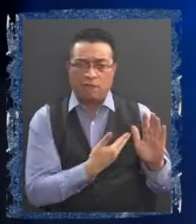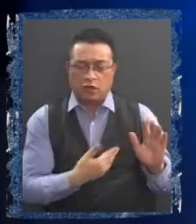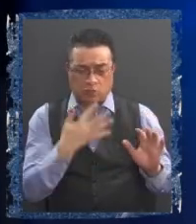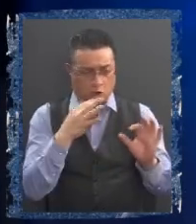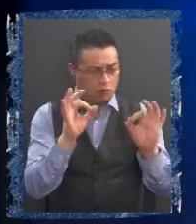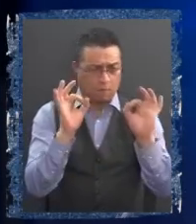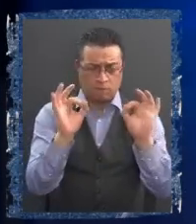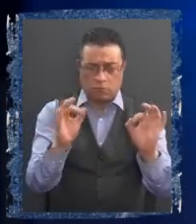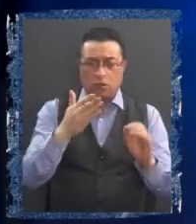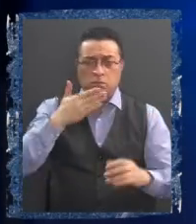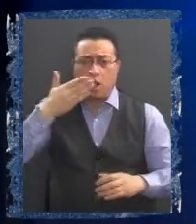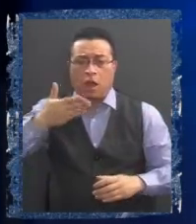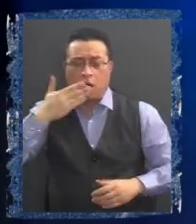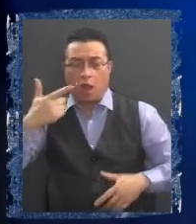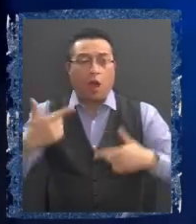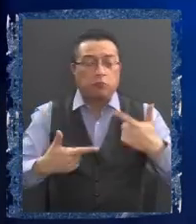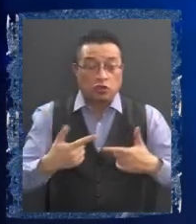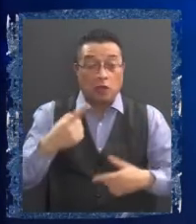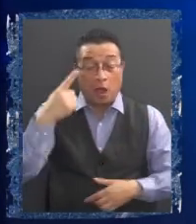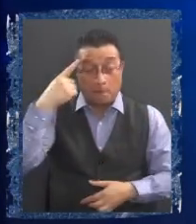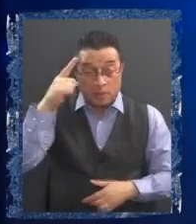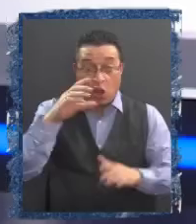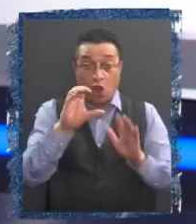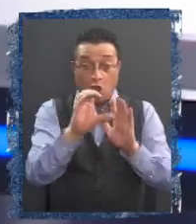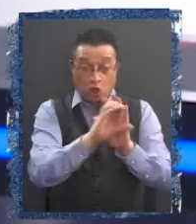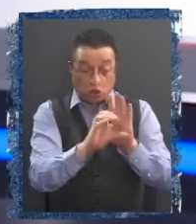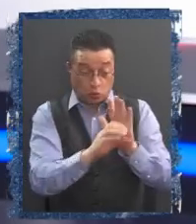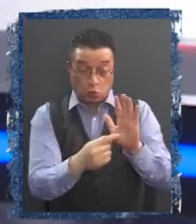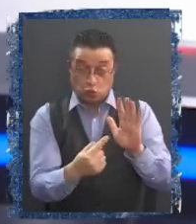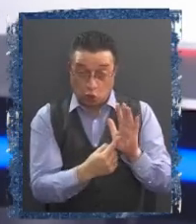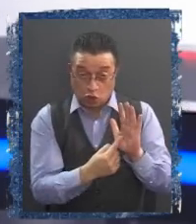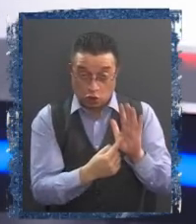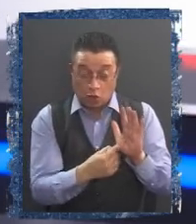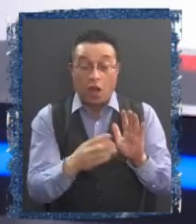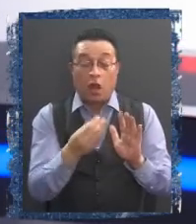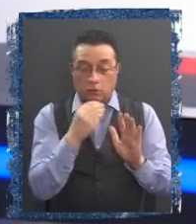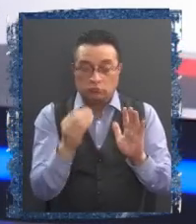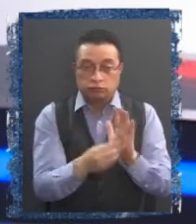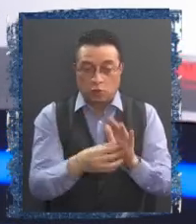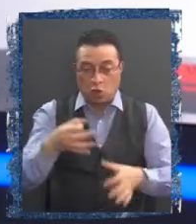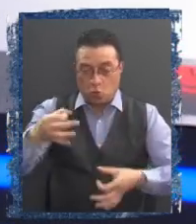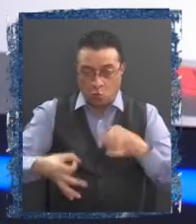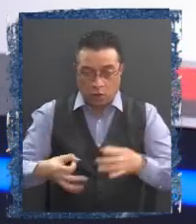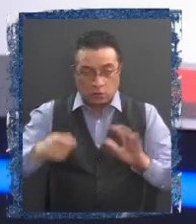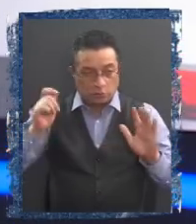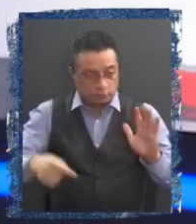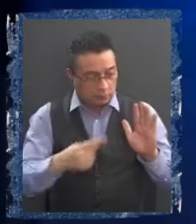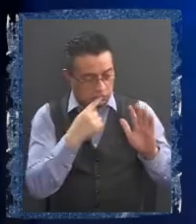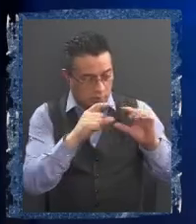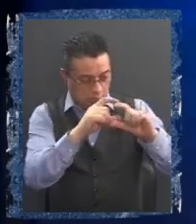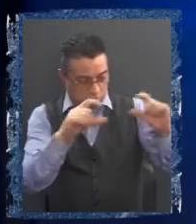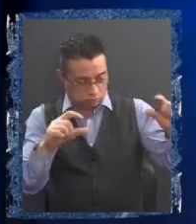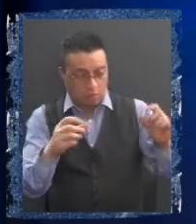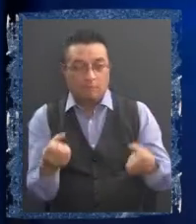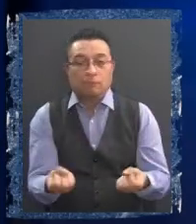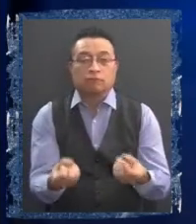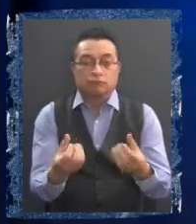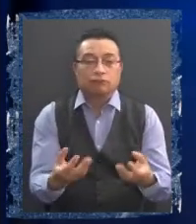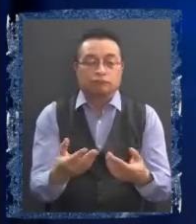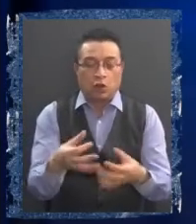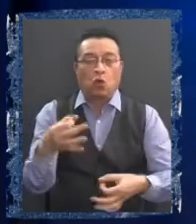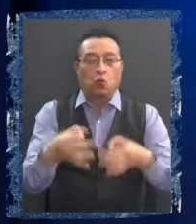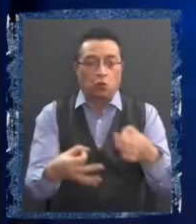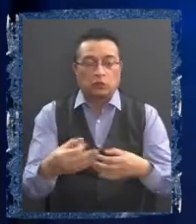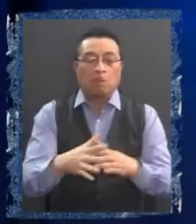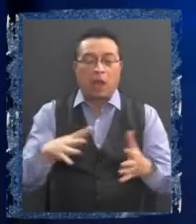para un discurso político, pero para una constitución que va a ser aplicada por jueces, esa frase fomenta judicialización,